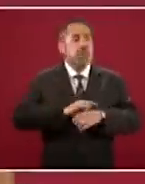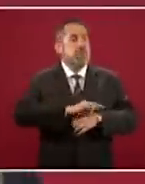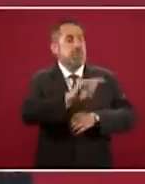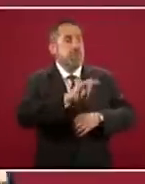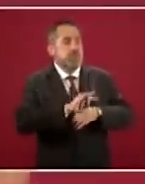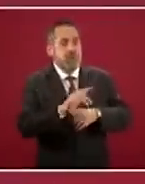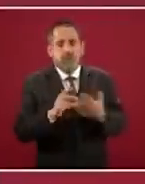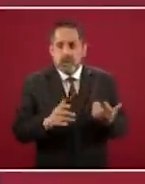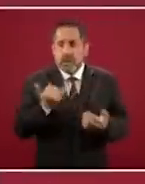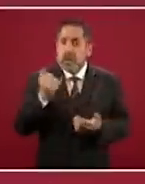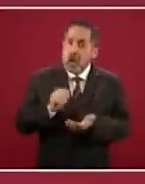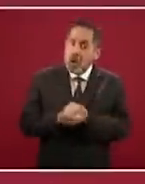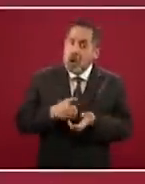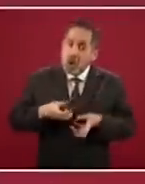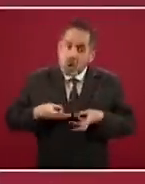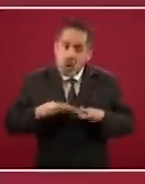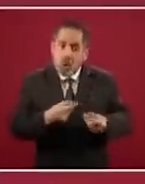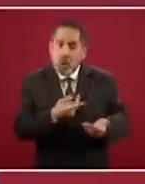nos costaría muchísimo.